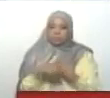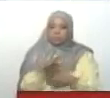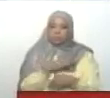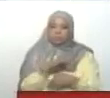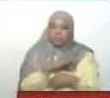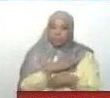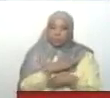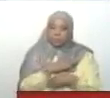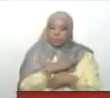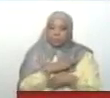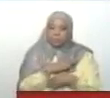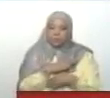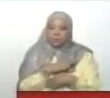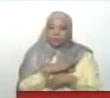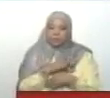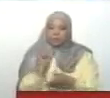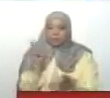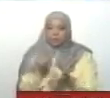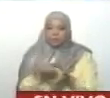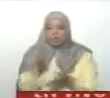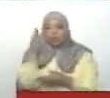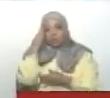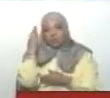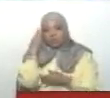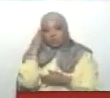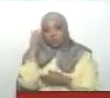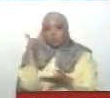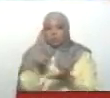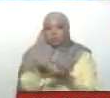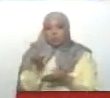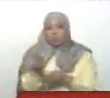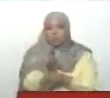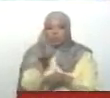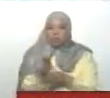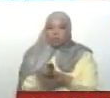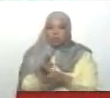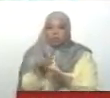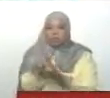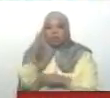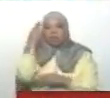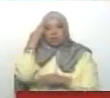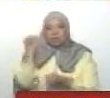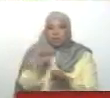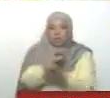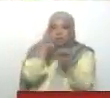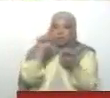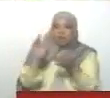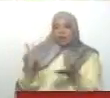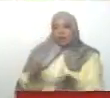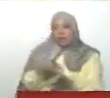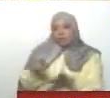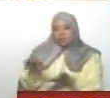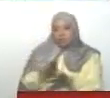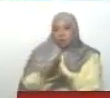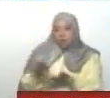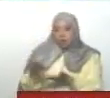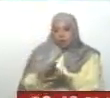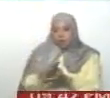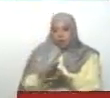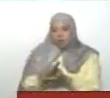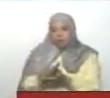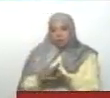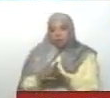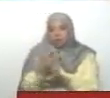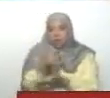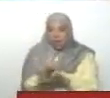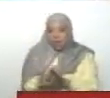Spotify. ¿Mm? Ahí están ustedes. Ahí están ustedes. Sí, no, tenemos, sí, claro. ¿Ah? Yo puse canciones de ustedes. Sí, sí, es verdad. Y